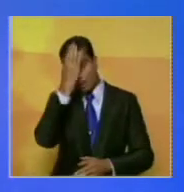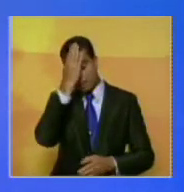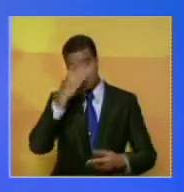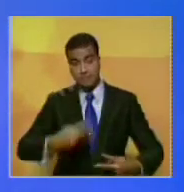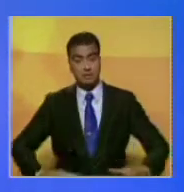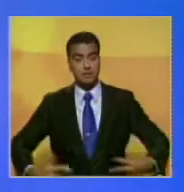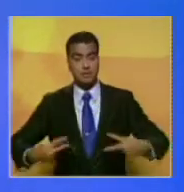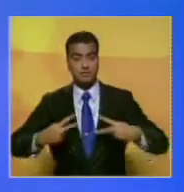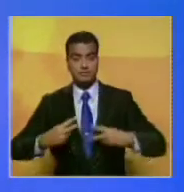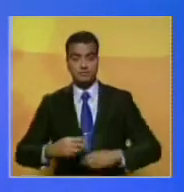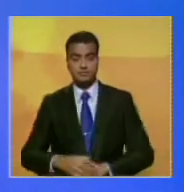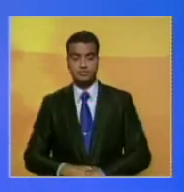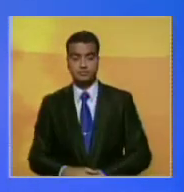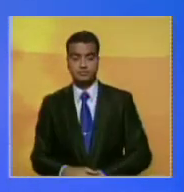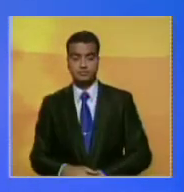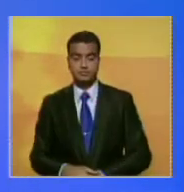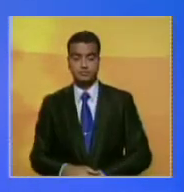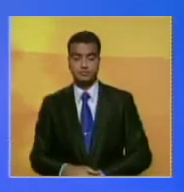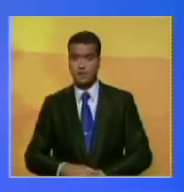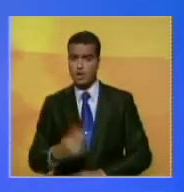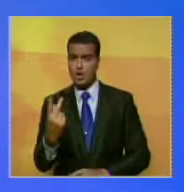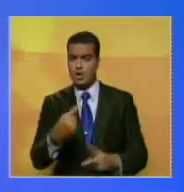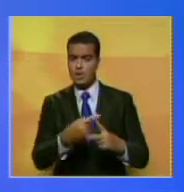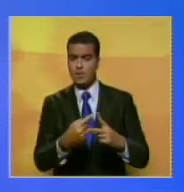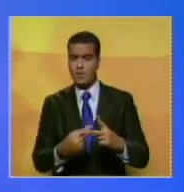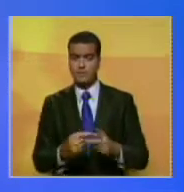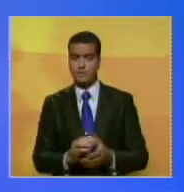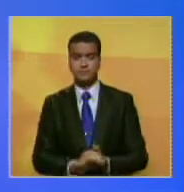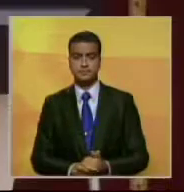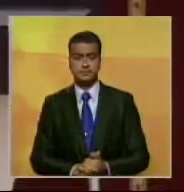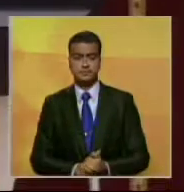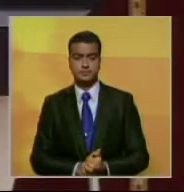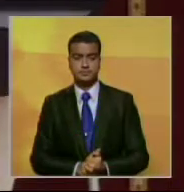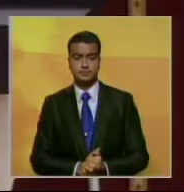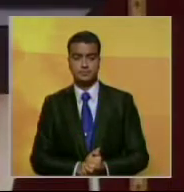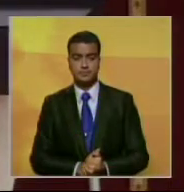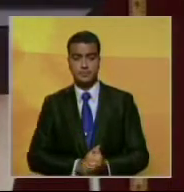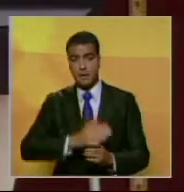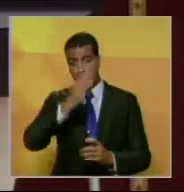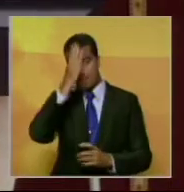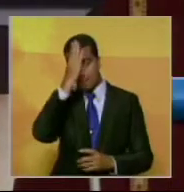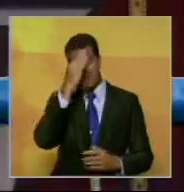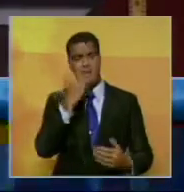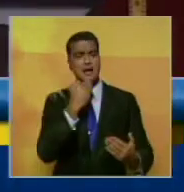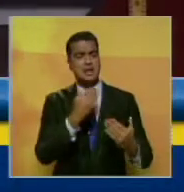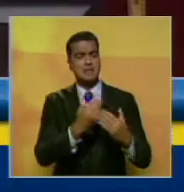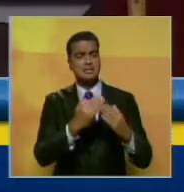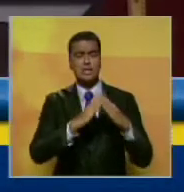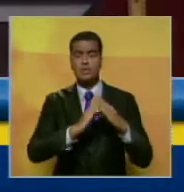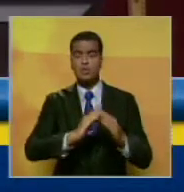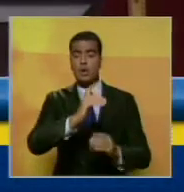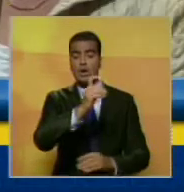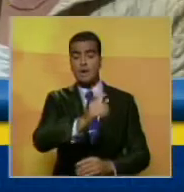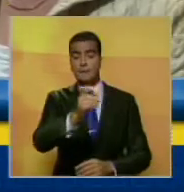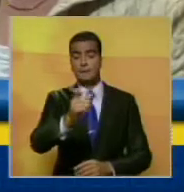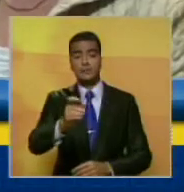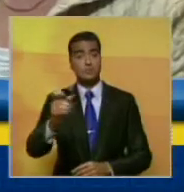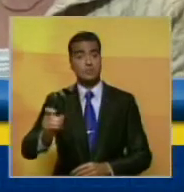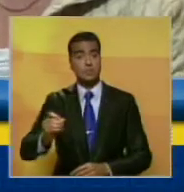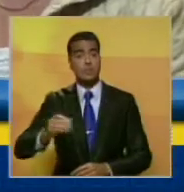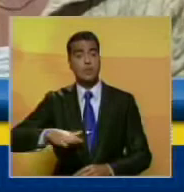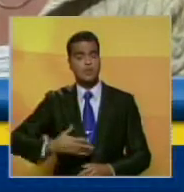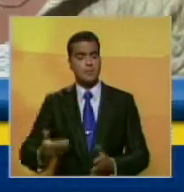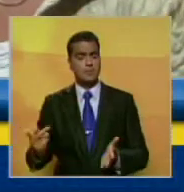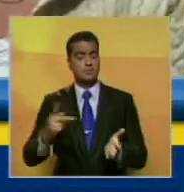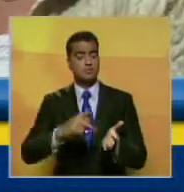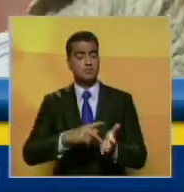vida, Francisco y el Papa emérito Benedicto XVI. El Papa Francisco agradeció a los fieles y delegaciones asistentes, entre